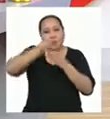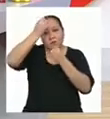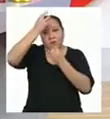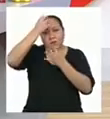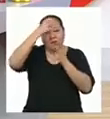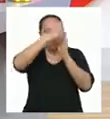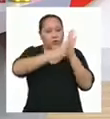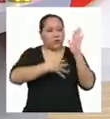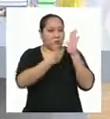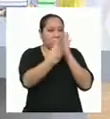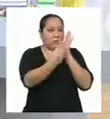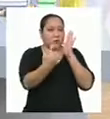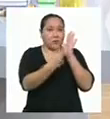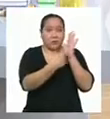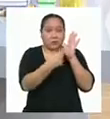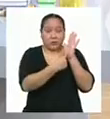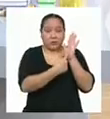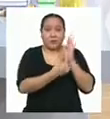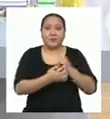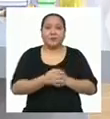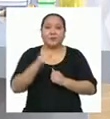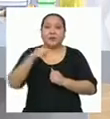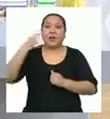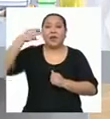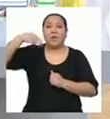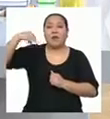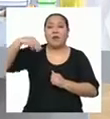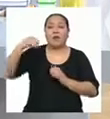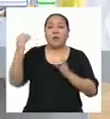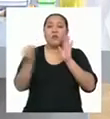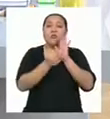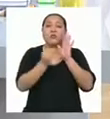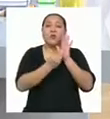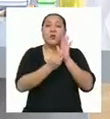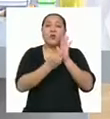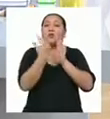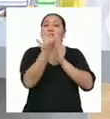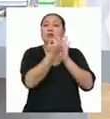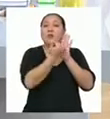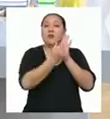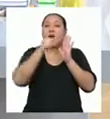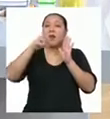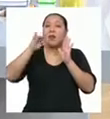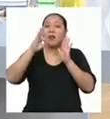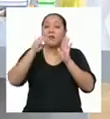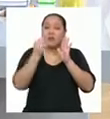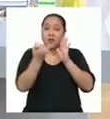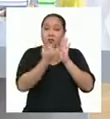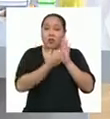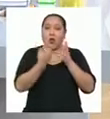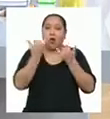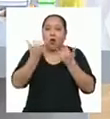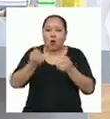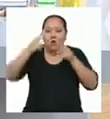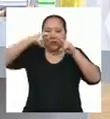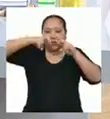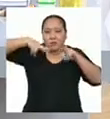de frecuencias. Con eso, el martes hicimos gráficos estadísticos. Y hoy deberíamos analizar como